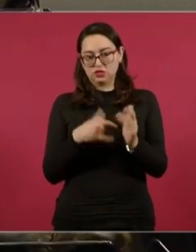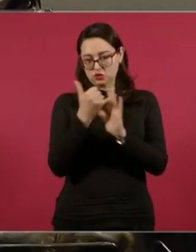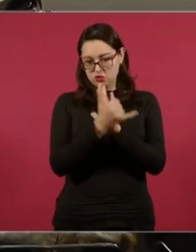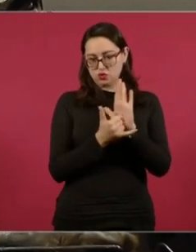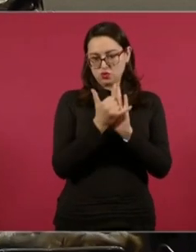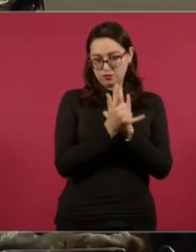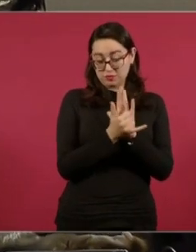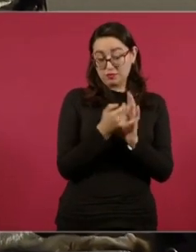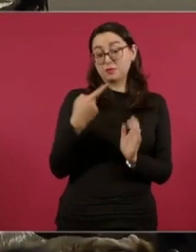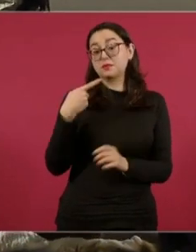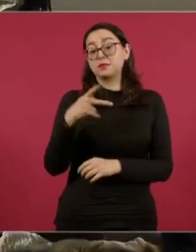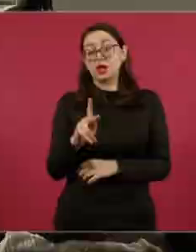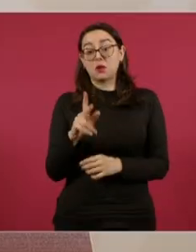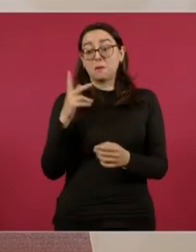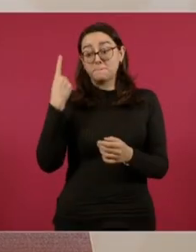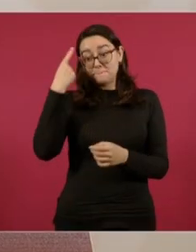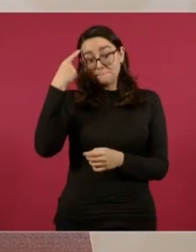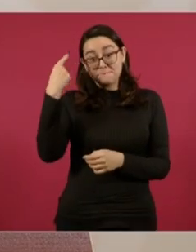Obtuve.